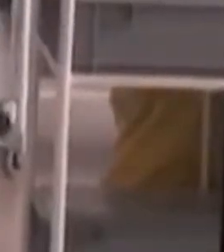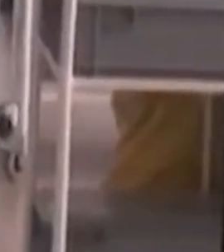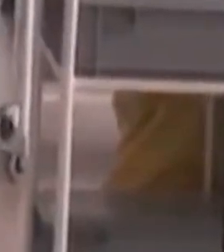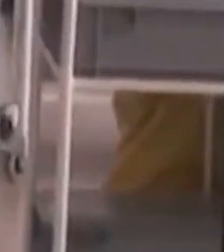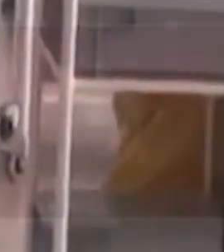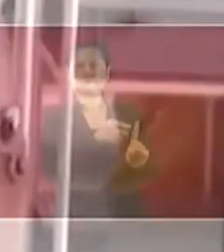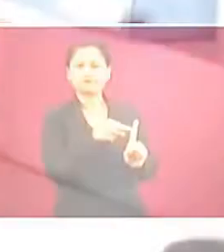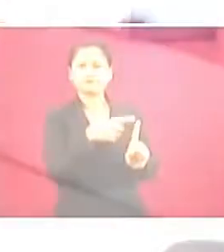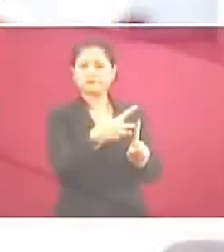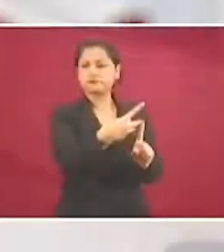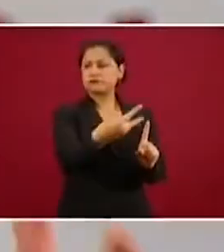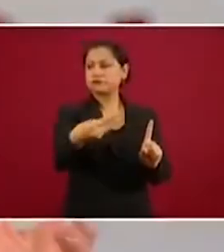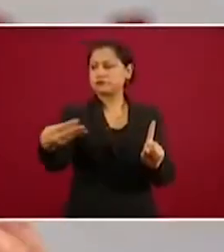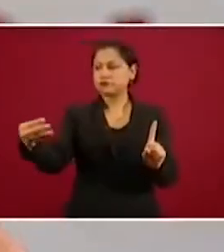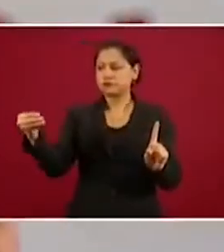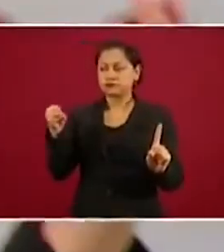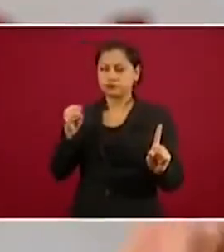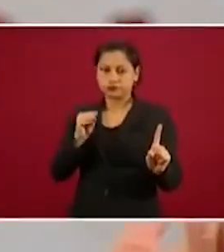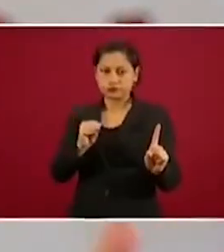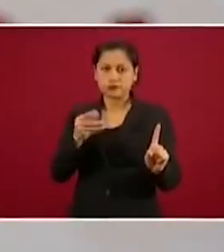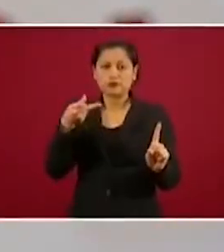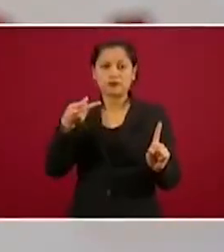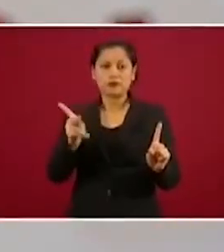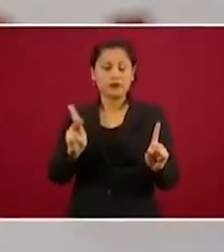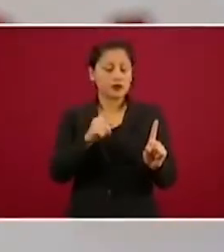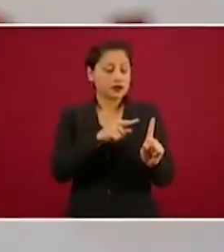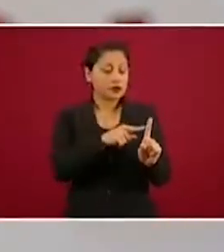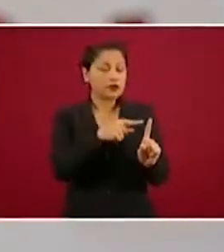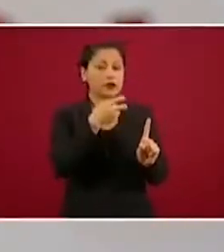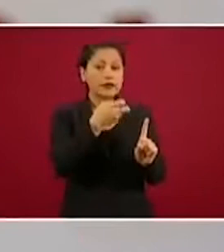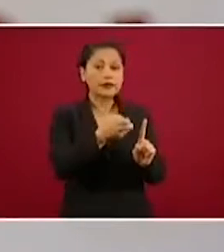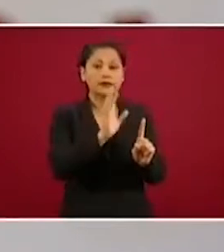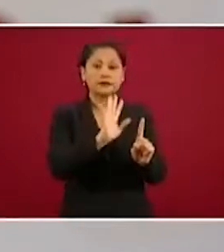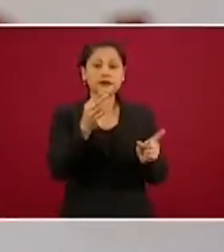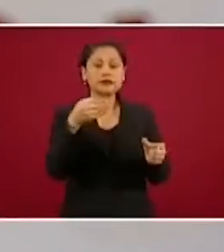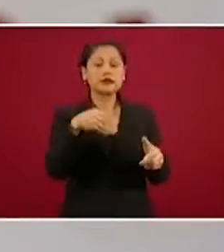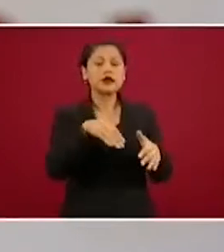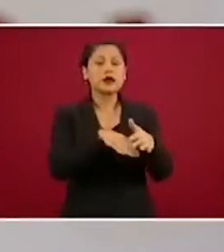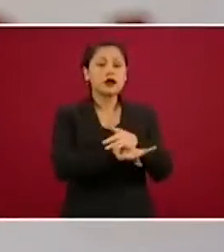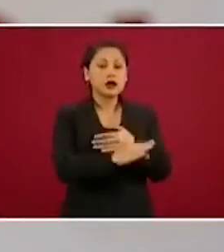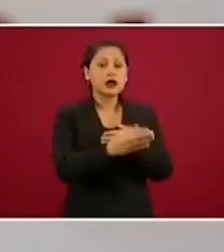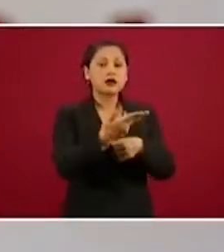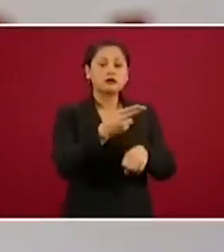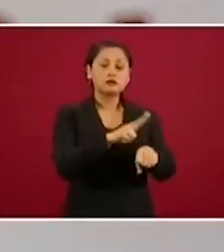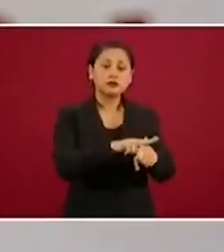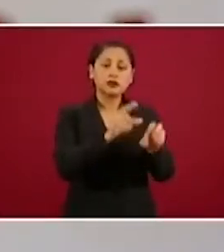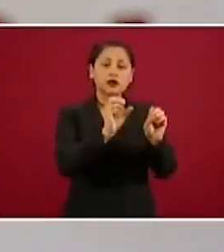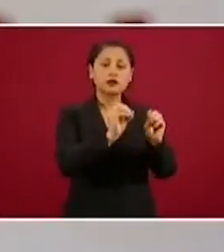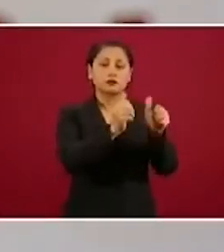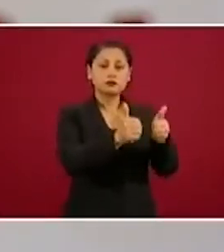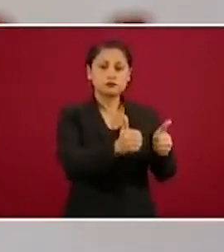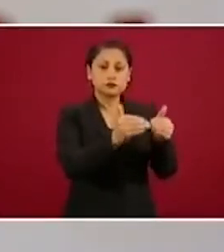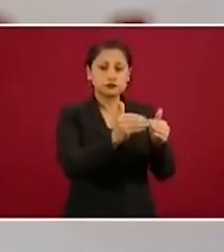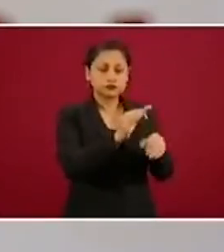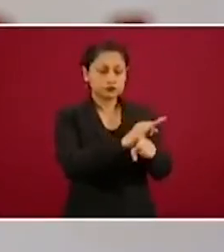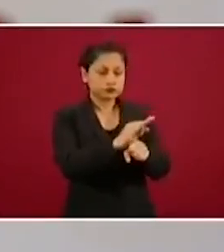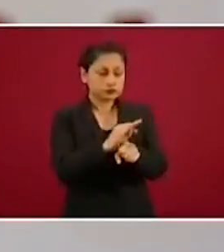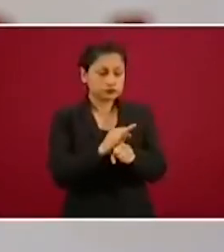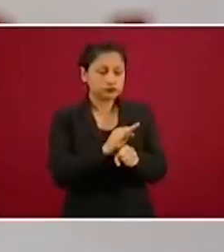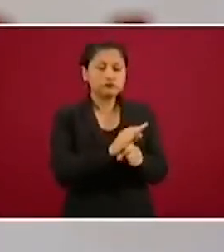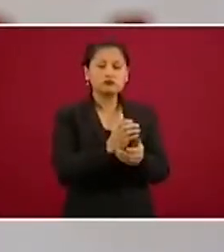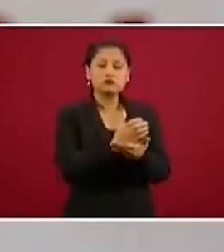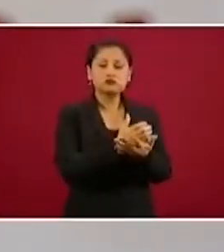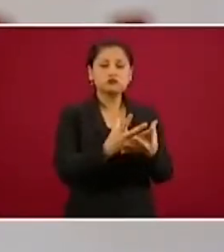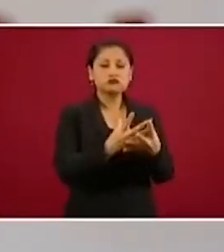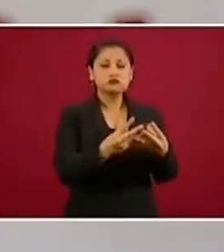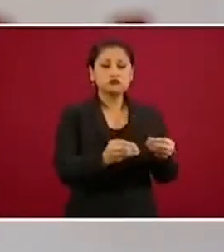inmediato. Por este motivo, es importante que se entienda que la mejor arma contra el coronavirus es seguir todas las recomendaciones de las autoridades de